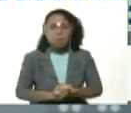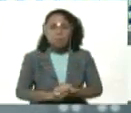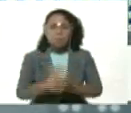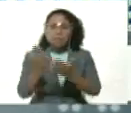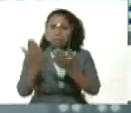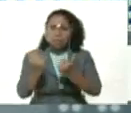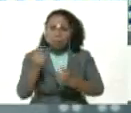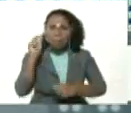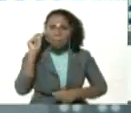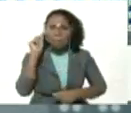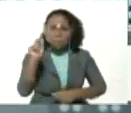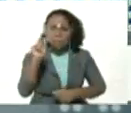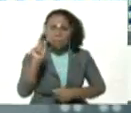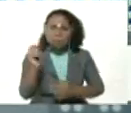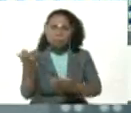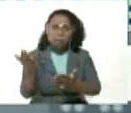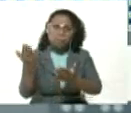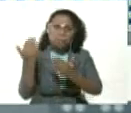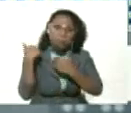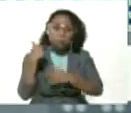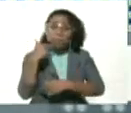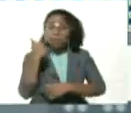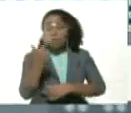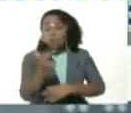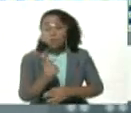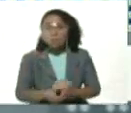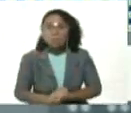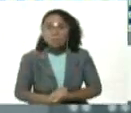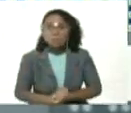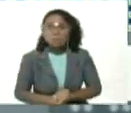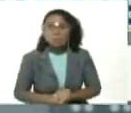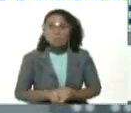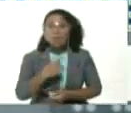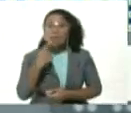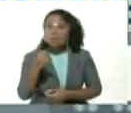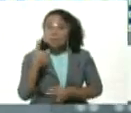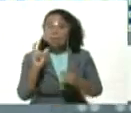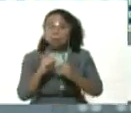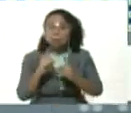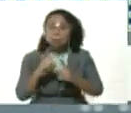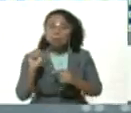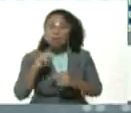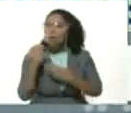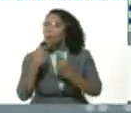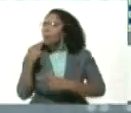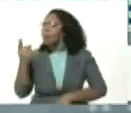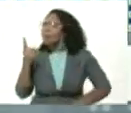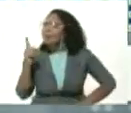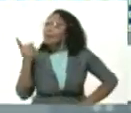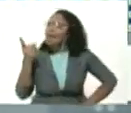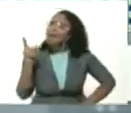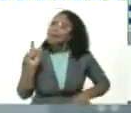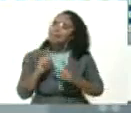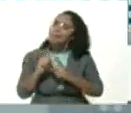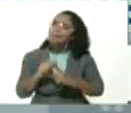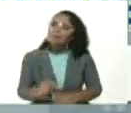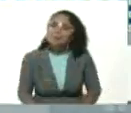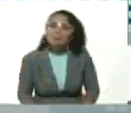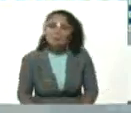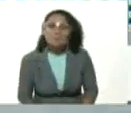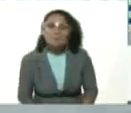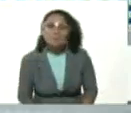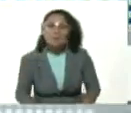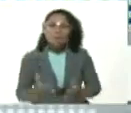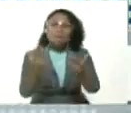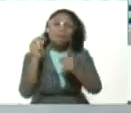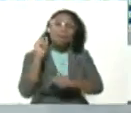un punto de apoyo, dice, ¿no? Así es. El dicho. ¿Cómo dice el dicho, la artillería? Adelante. Dame un punto